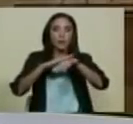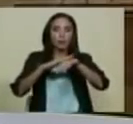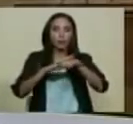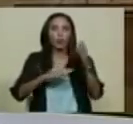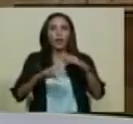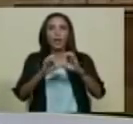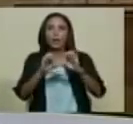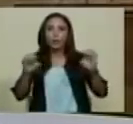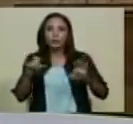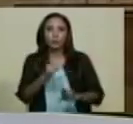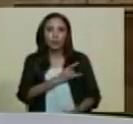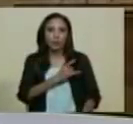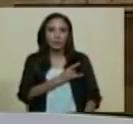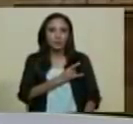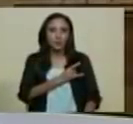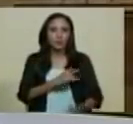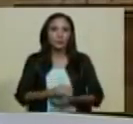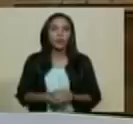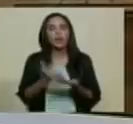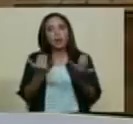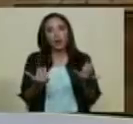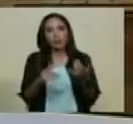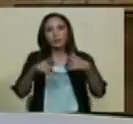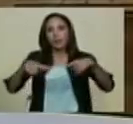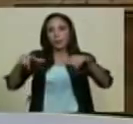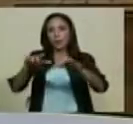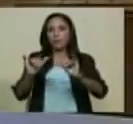escucha, desde la Universidad Nacional